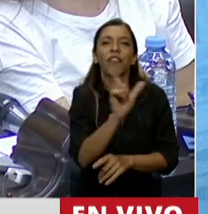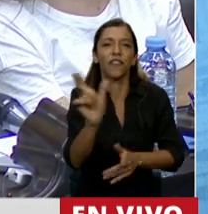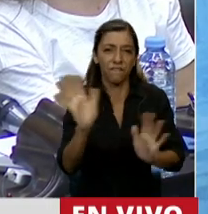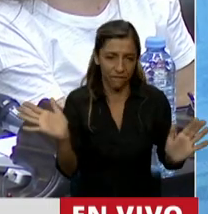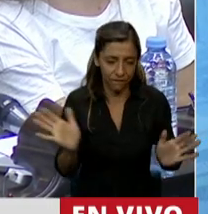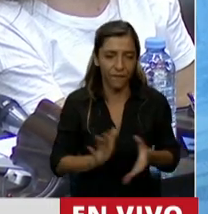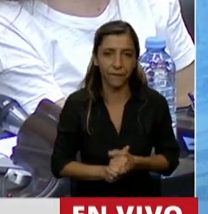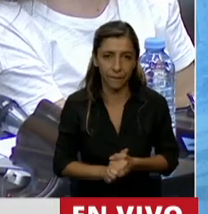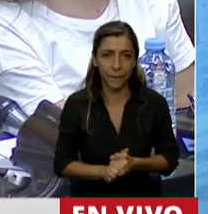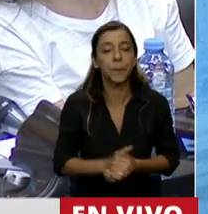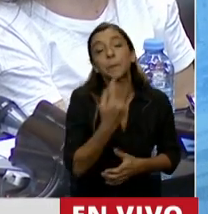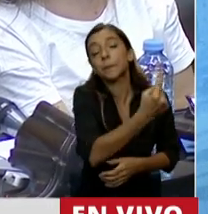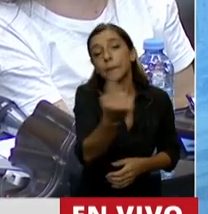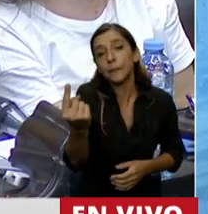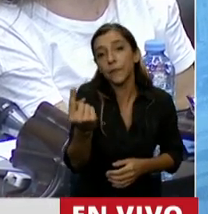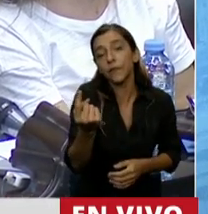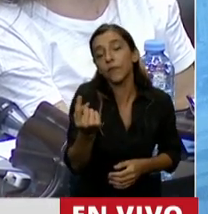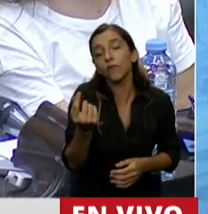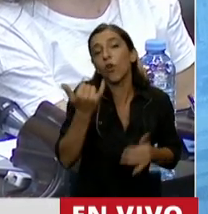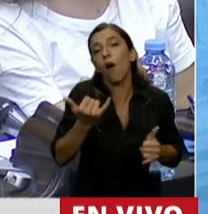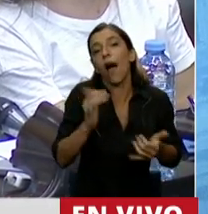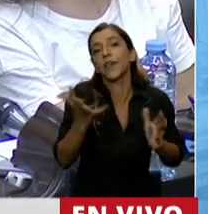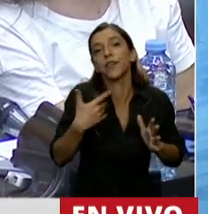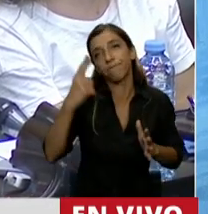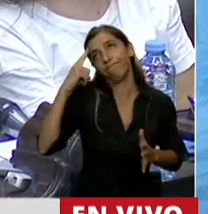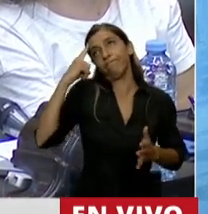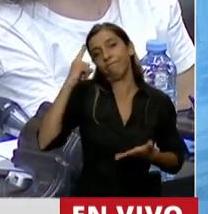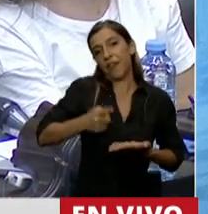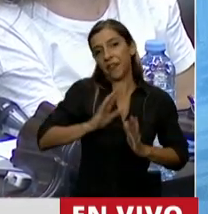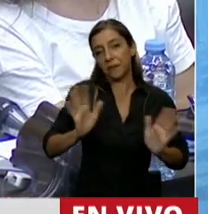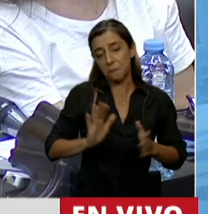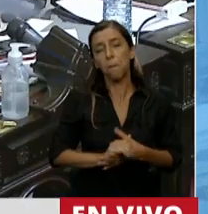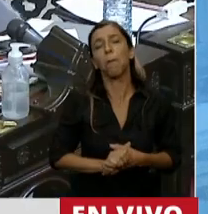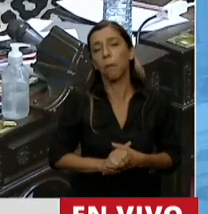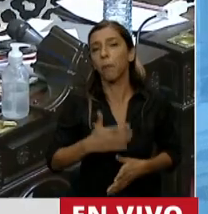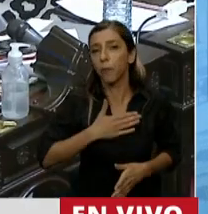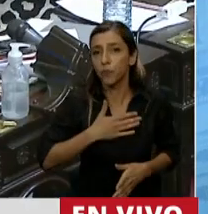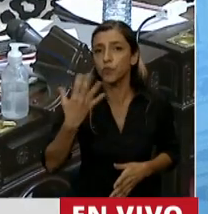eso porque cada uno en ese sentido ha edificado su posición, pero